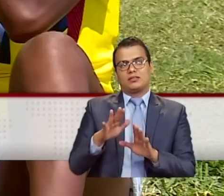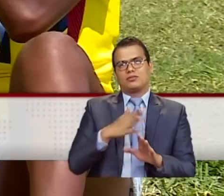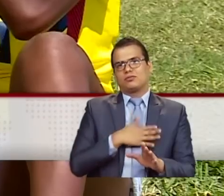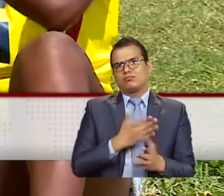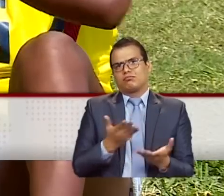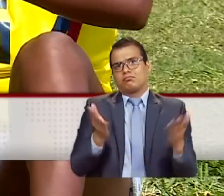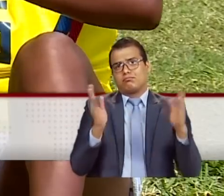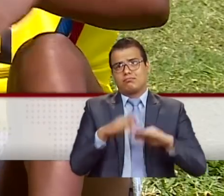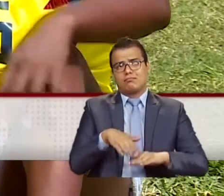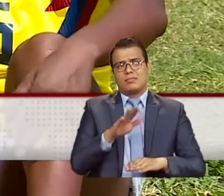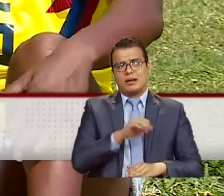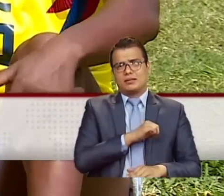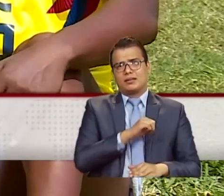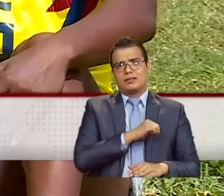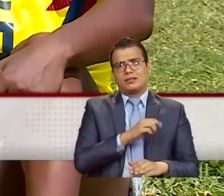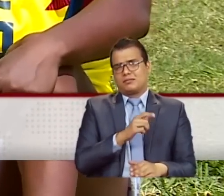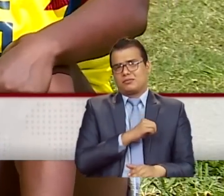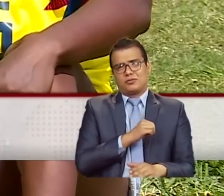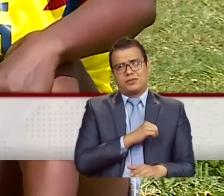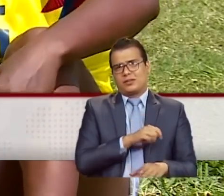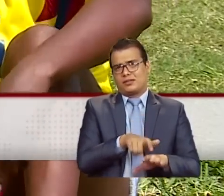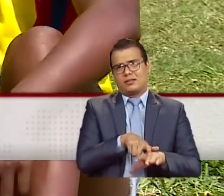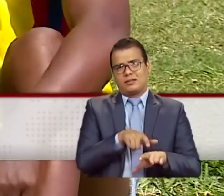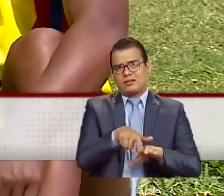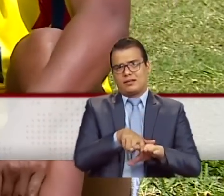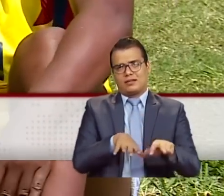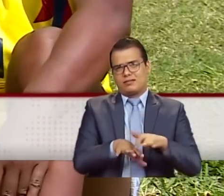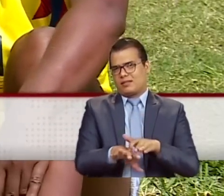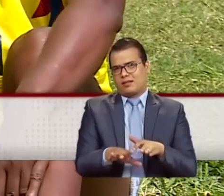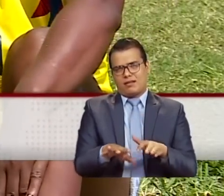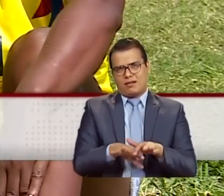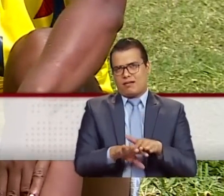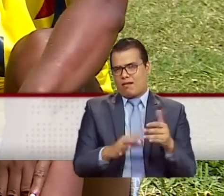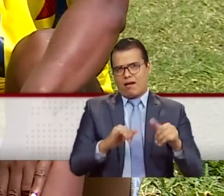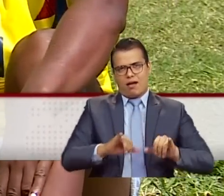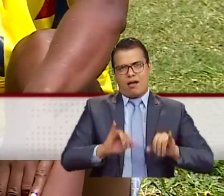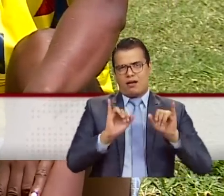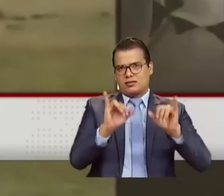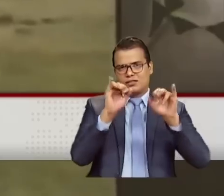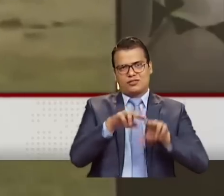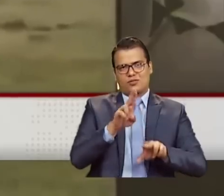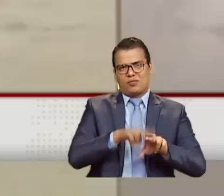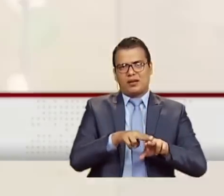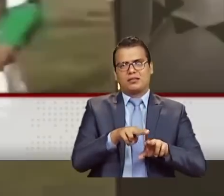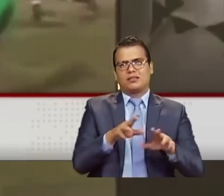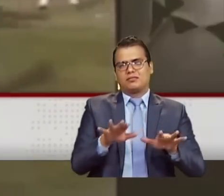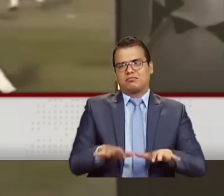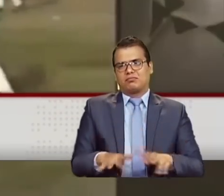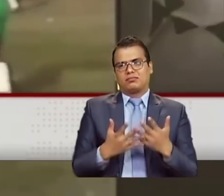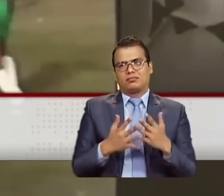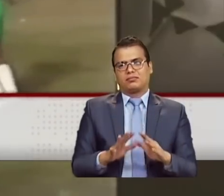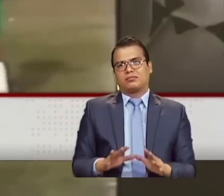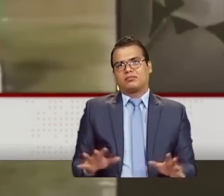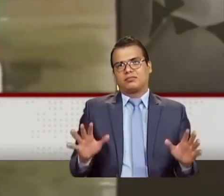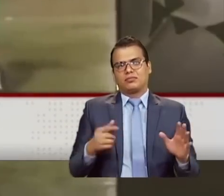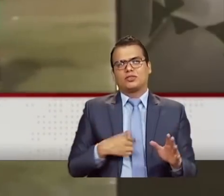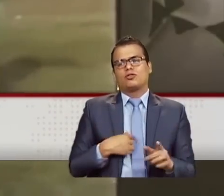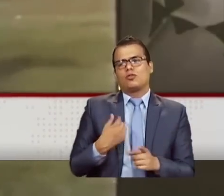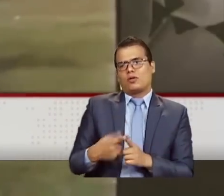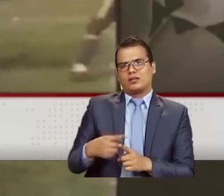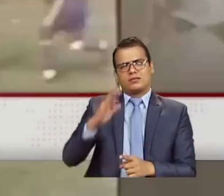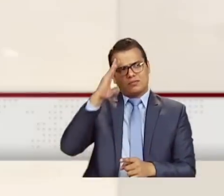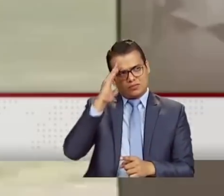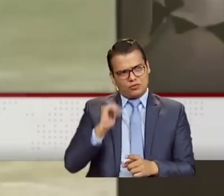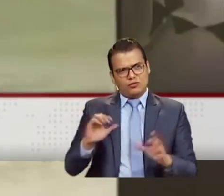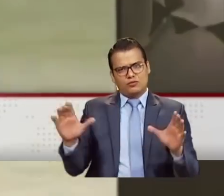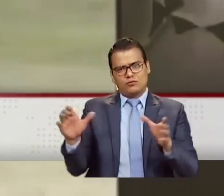tenía. Siempre era con hombres, inicié con hombres, integré pues, un equipo de la Policía Nacional. Estuve en el equipo de mi escuela,